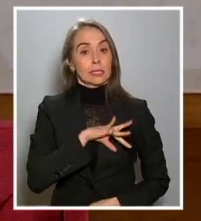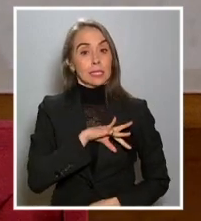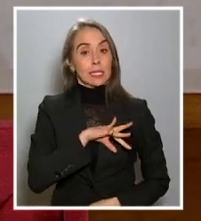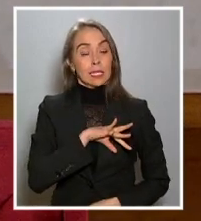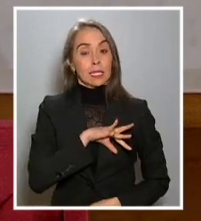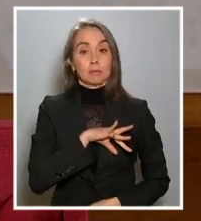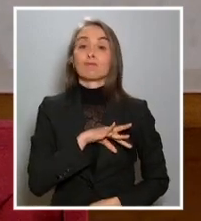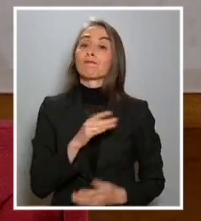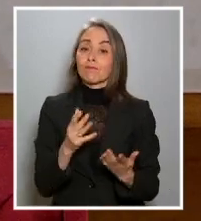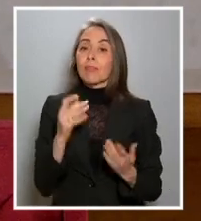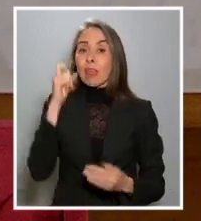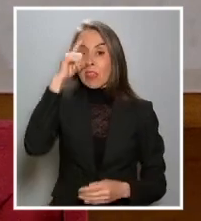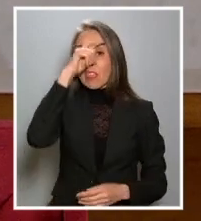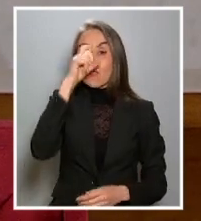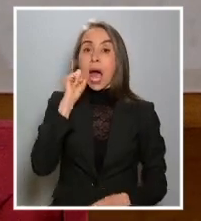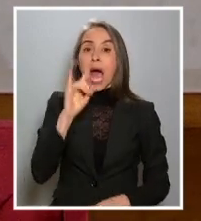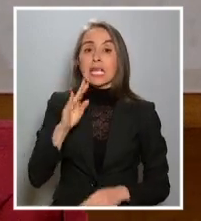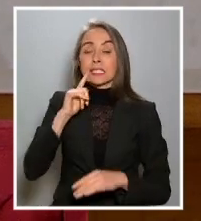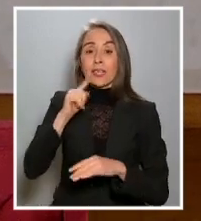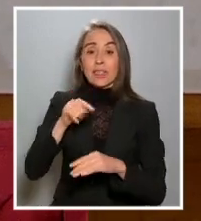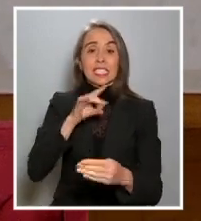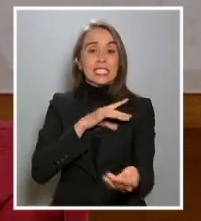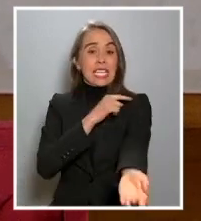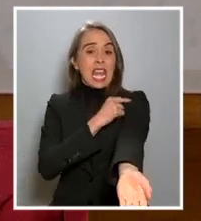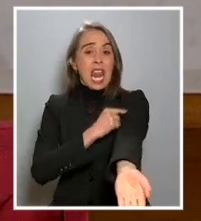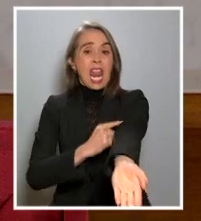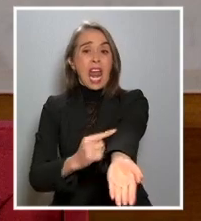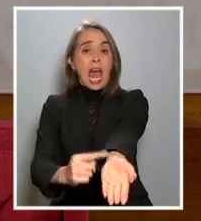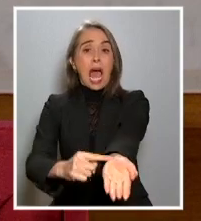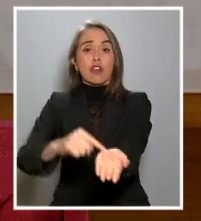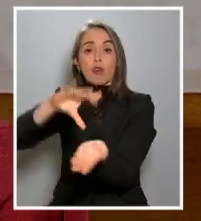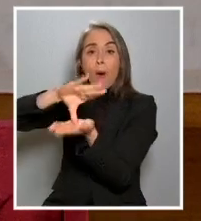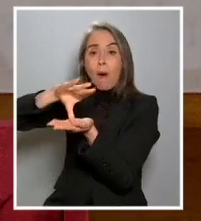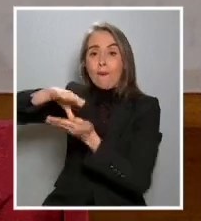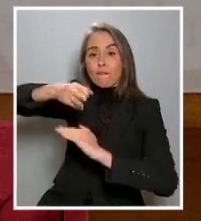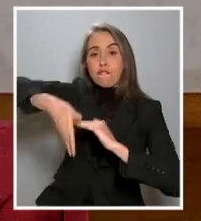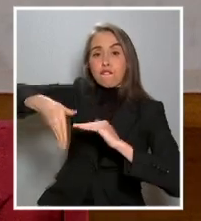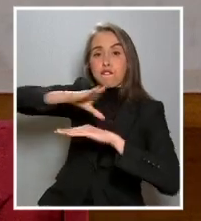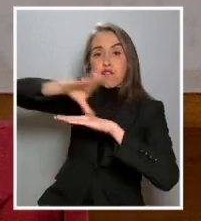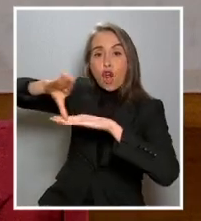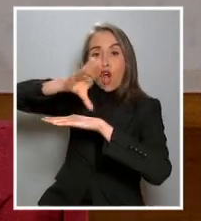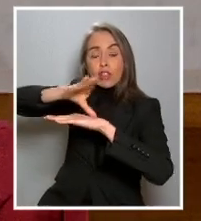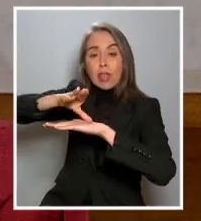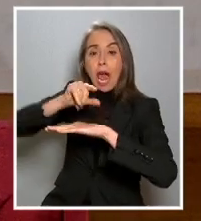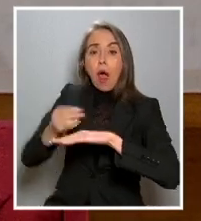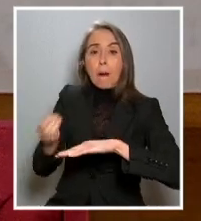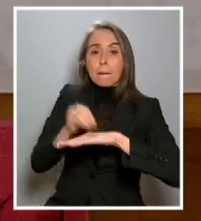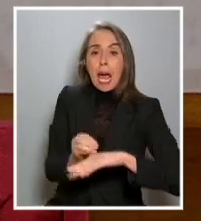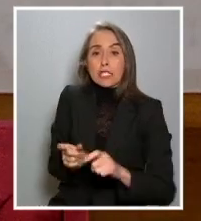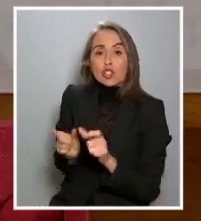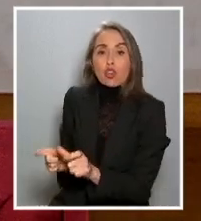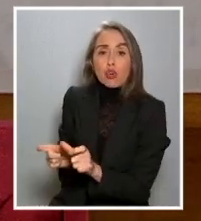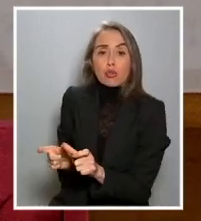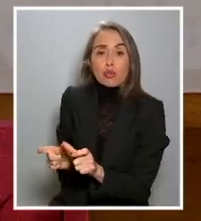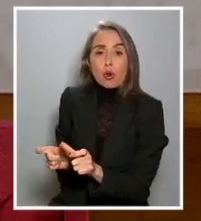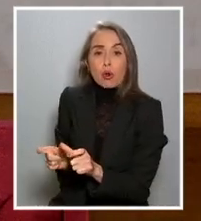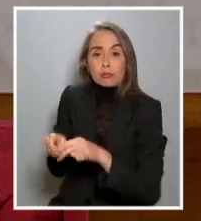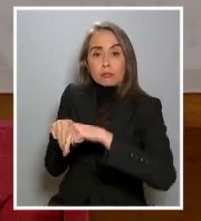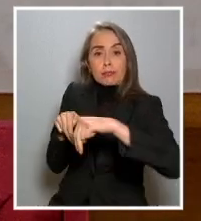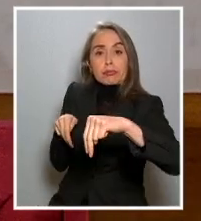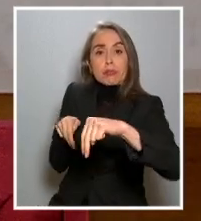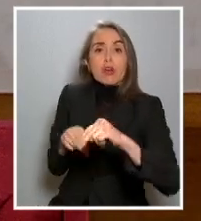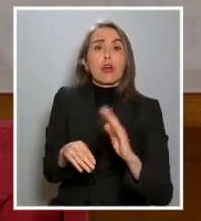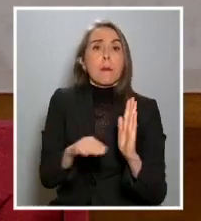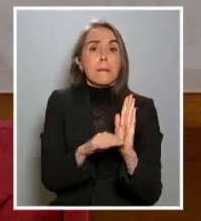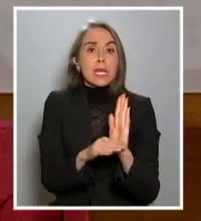con las dificultades propias de una frontera tan extensa como la nuestra, ha reforzado su control, que es lo mínimo que se le exige a un Estado